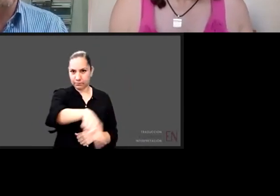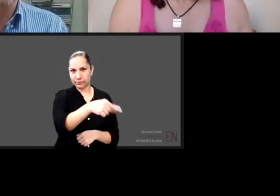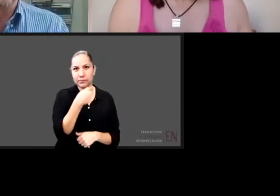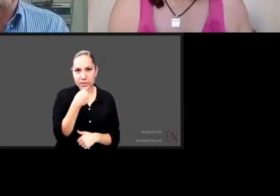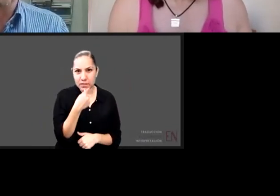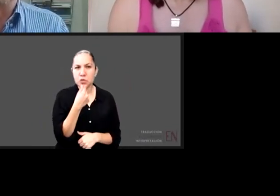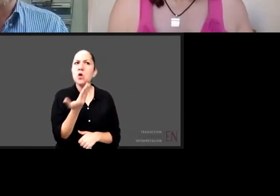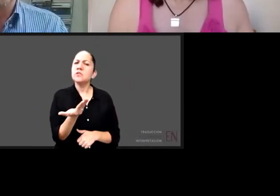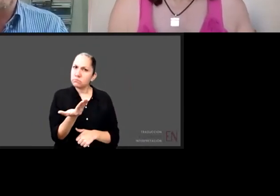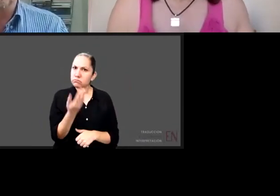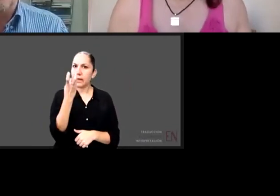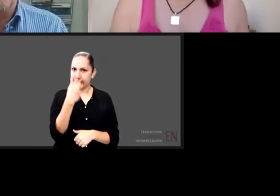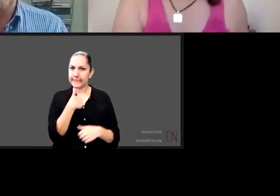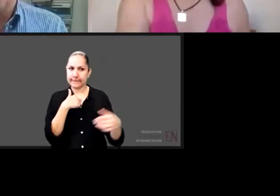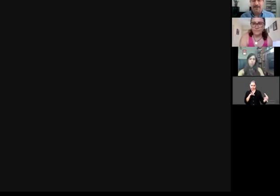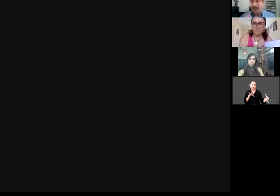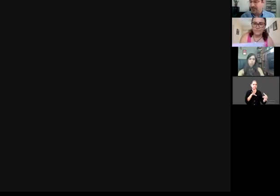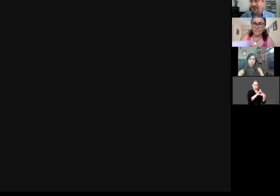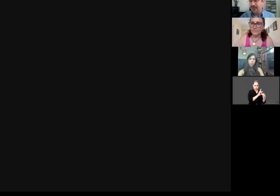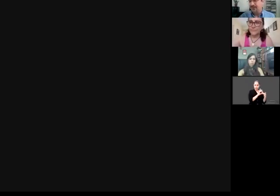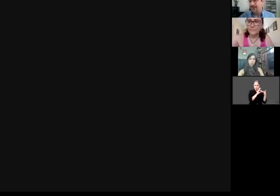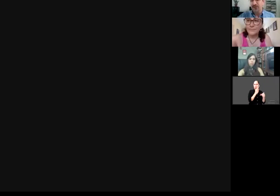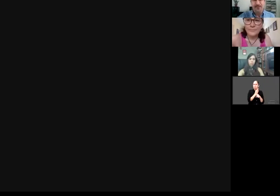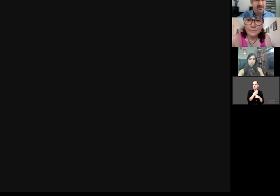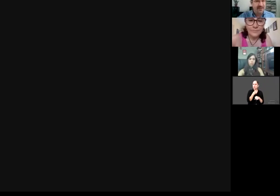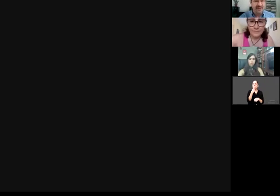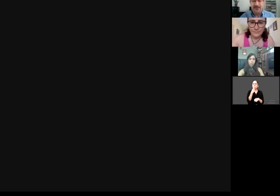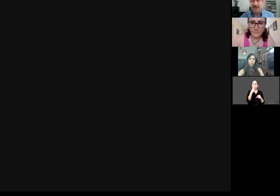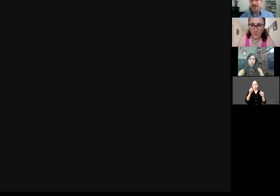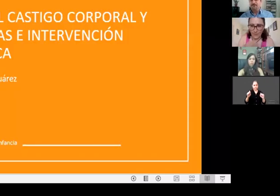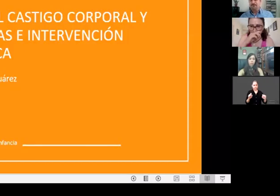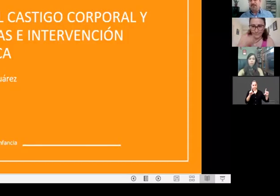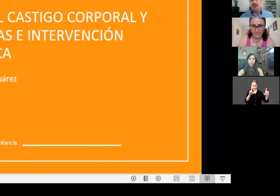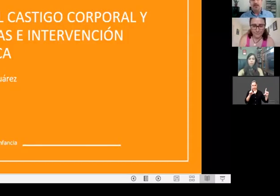apoyar en una presentación, si me ayudan con ella, para poder hacer más fluido mi mensaje.